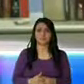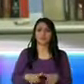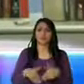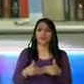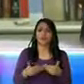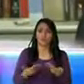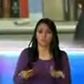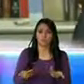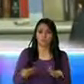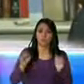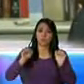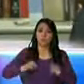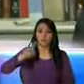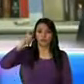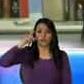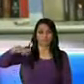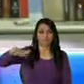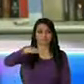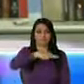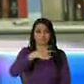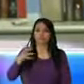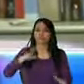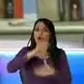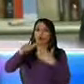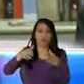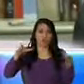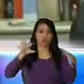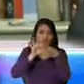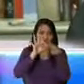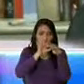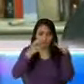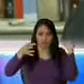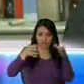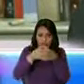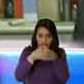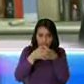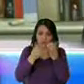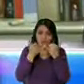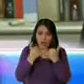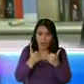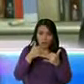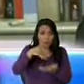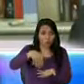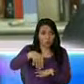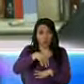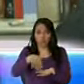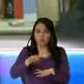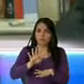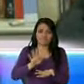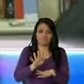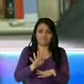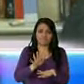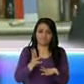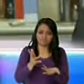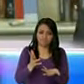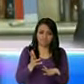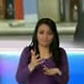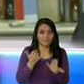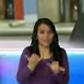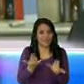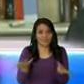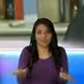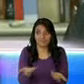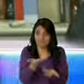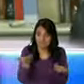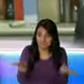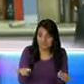que permite la gobernabilidad, permite justamente reducir estas situaciones de incertidumbre a las cuales creo que nos ha llevado,